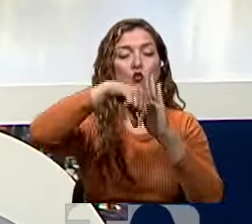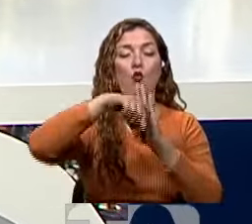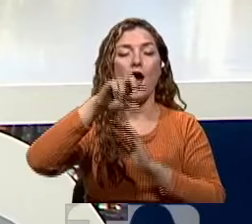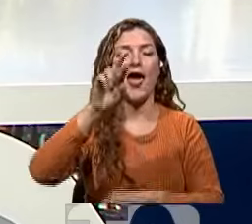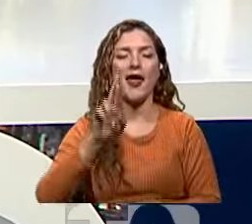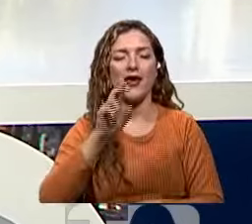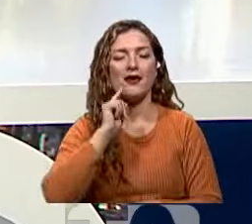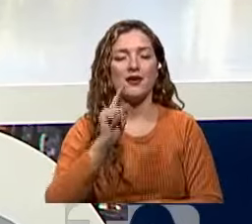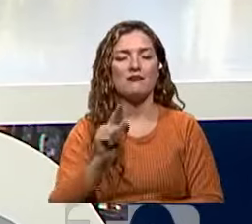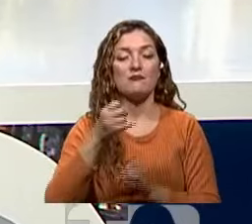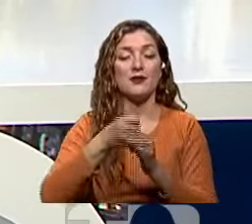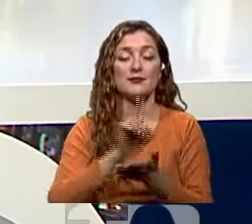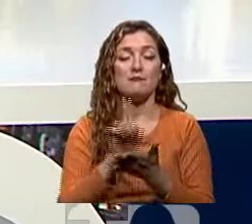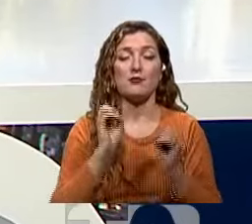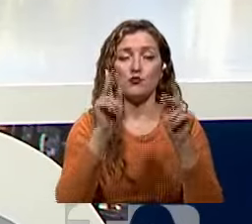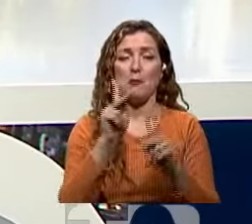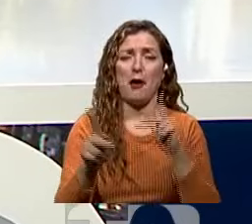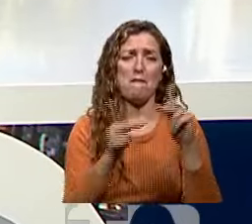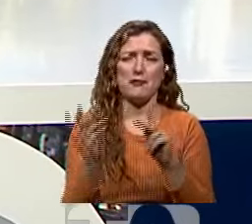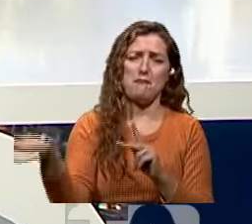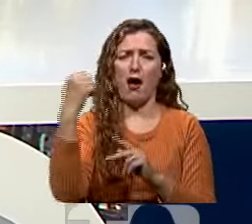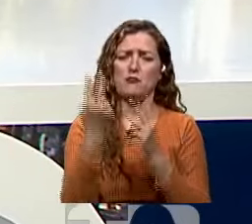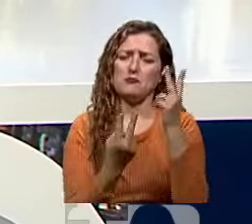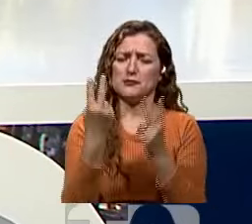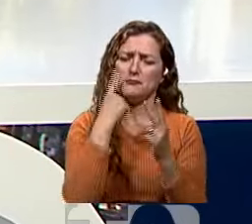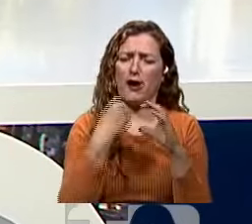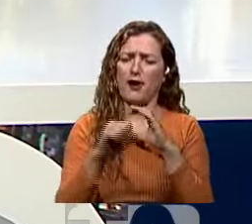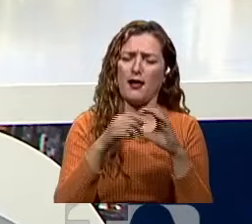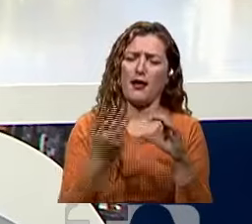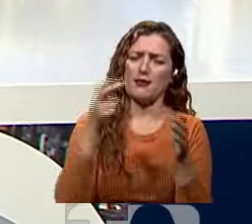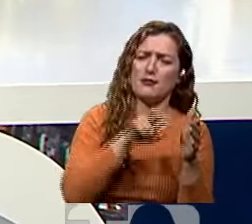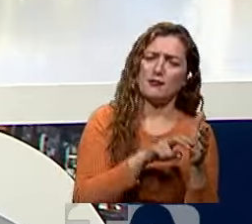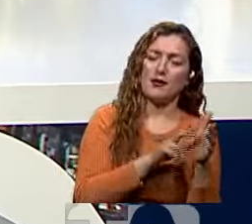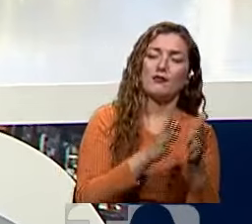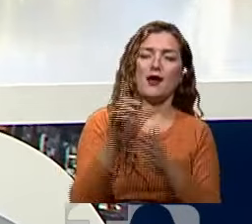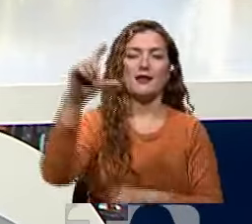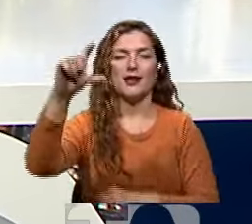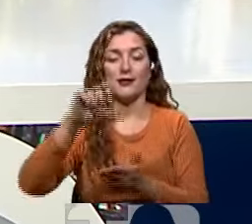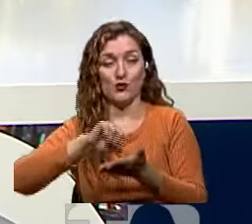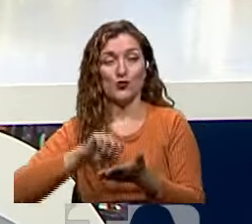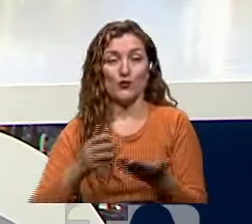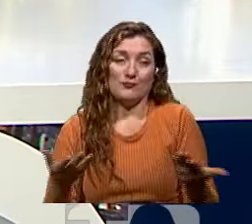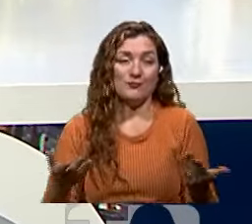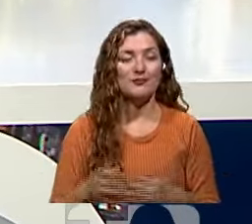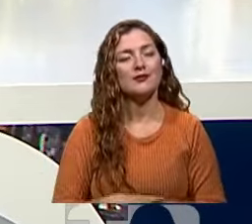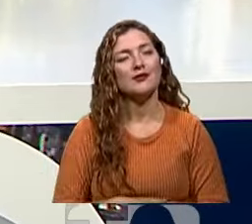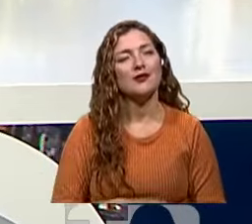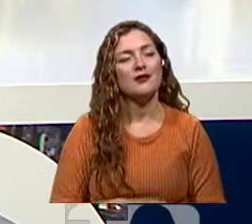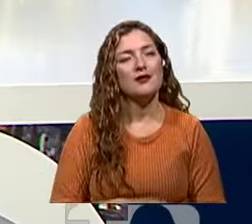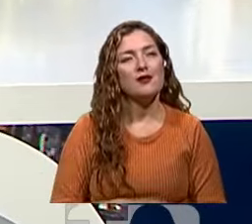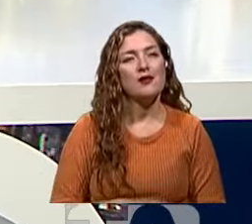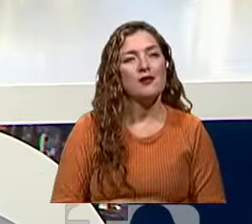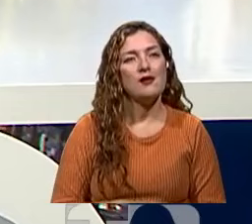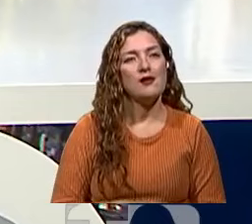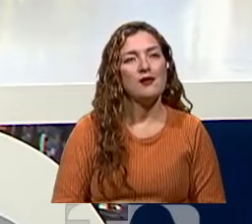bueno, este fin de semana es la oportunidad perfecta para que usted vaya al Metro de Quito y sobre todo obtenga la tarjeta ciudad o alguno de estos medios digitales de pago,